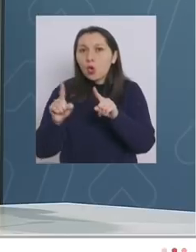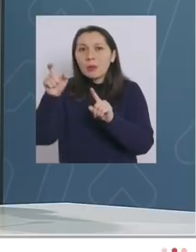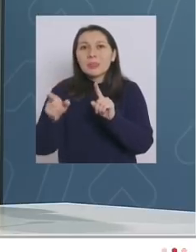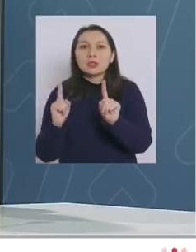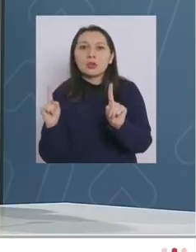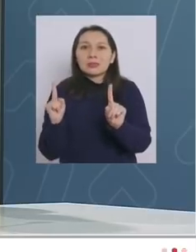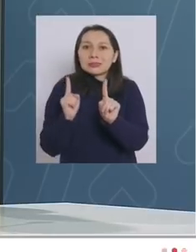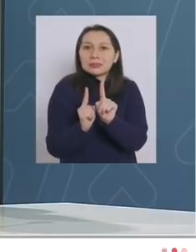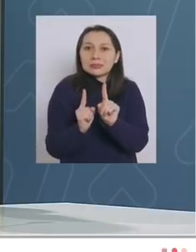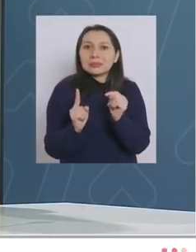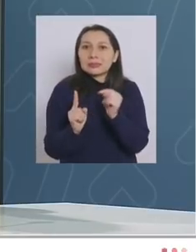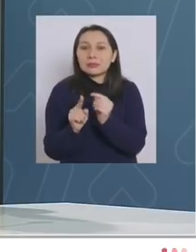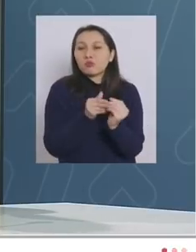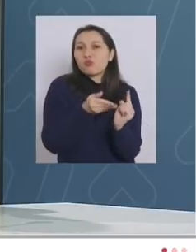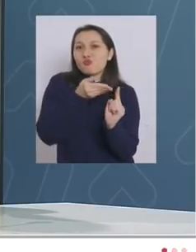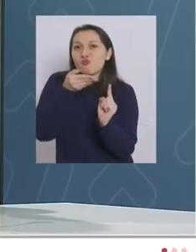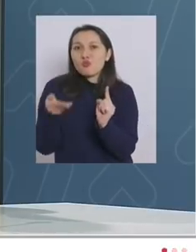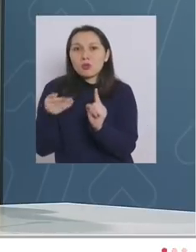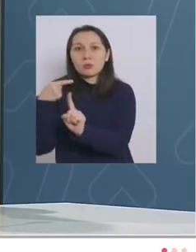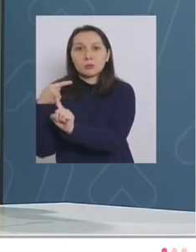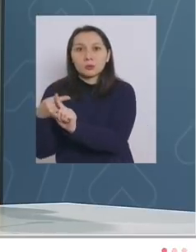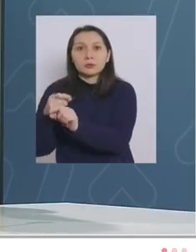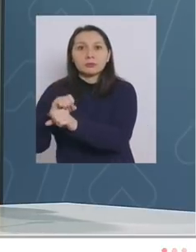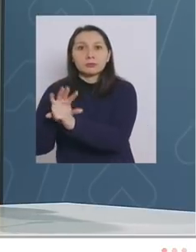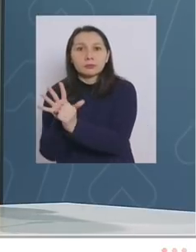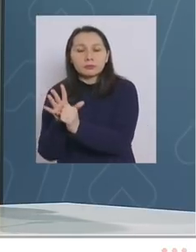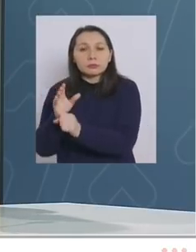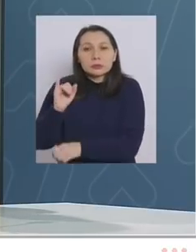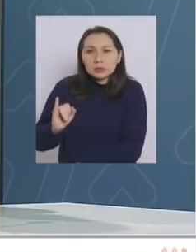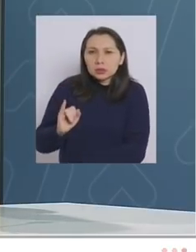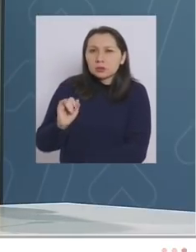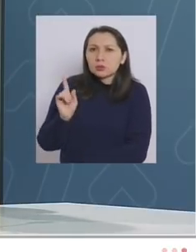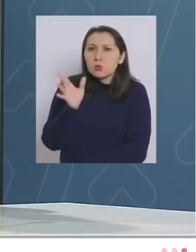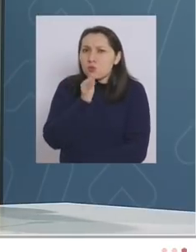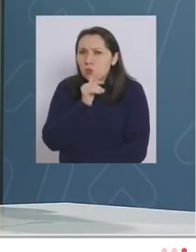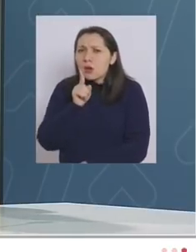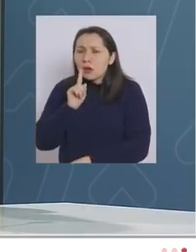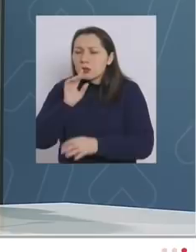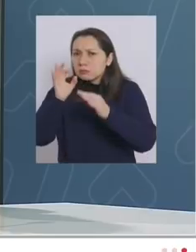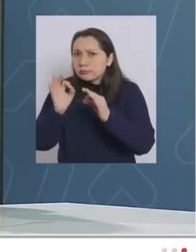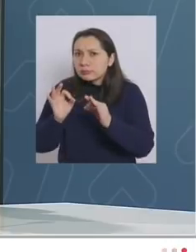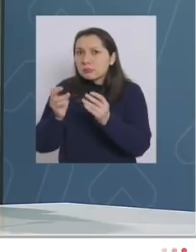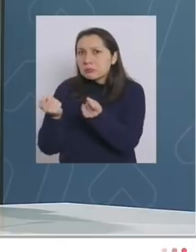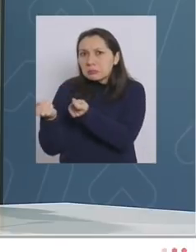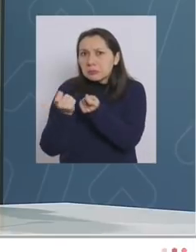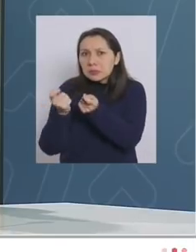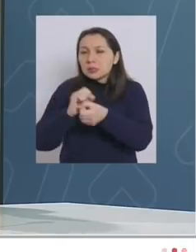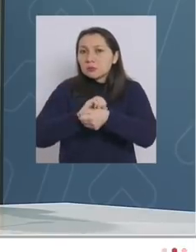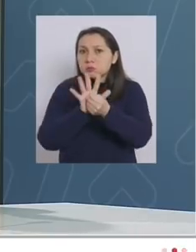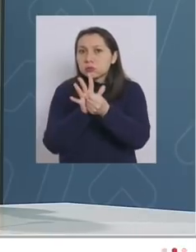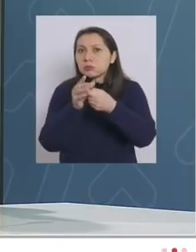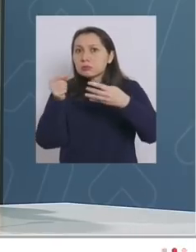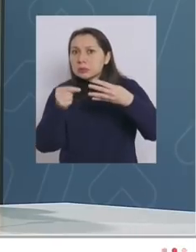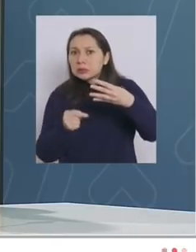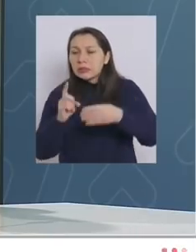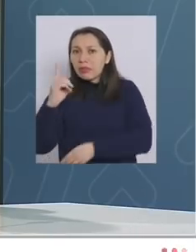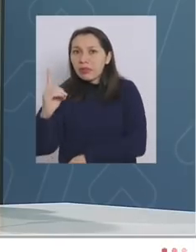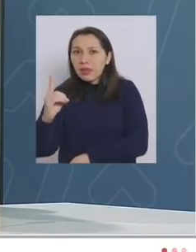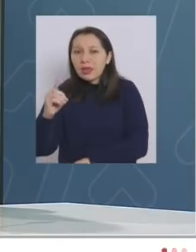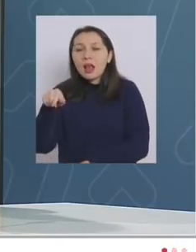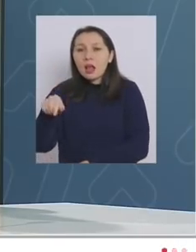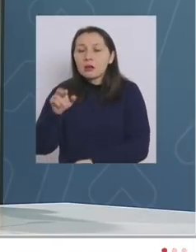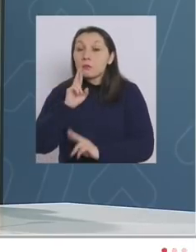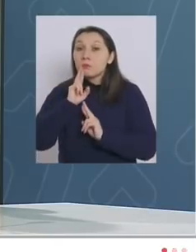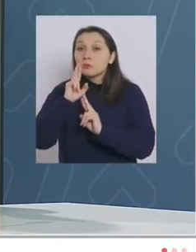contacto estrecho PCR positiva para determinar si hay mutaciones coincidentes con la variante Delta, cuyos